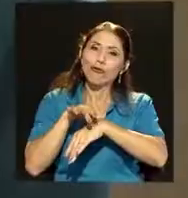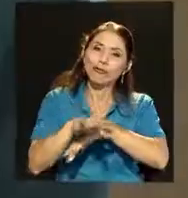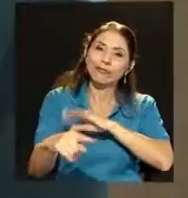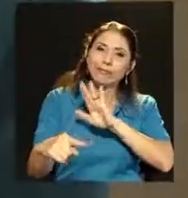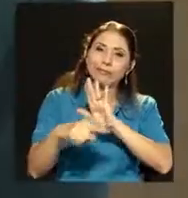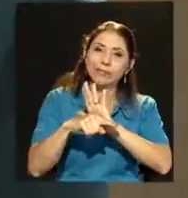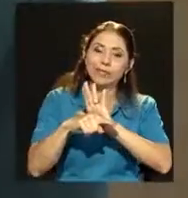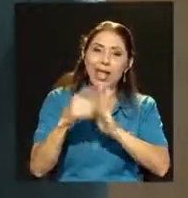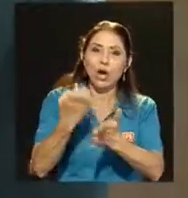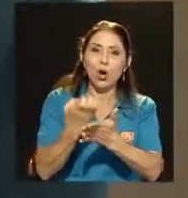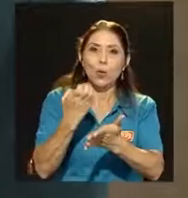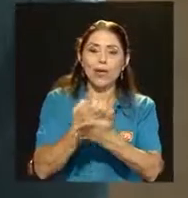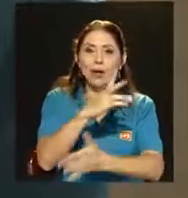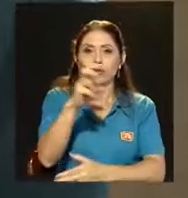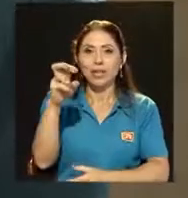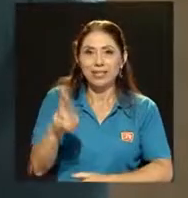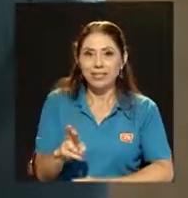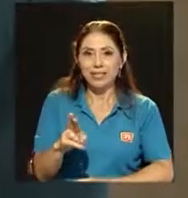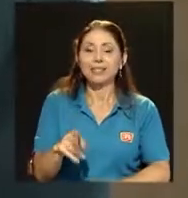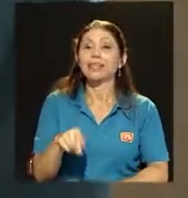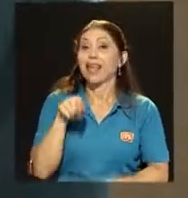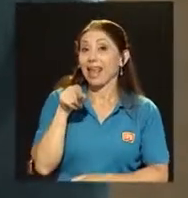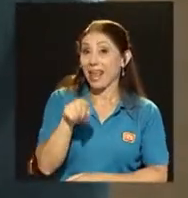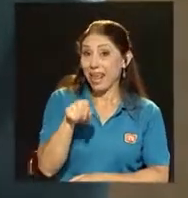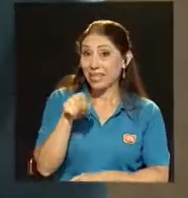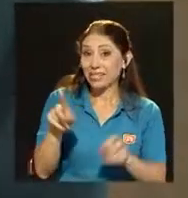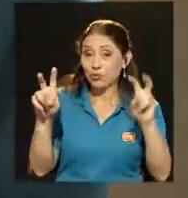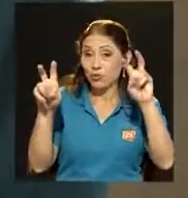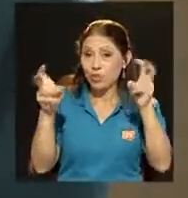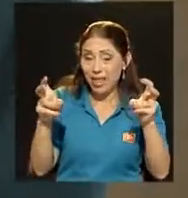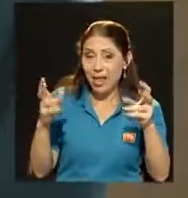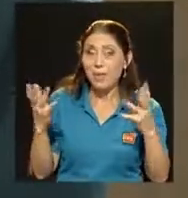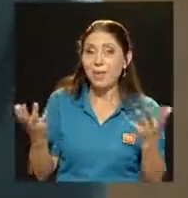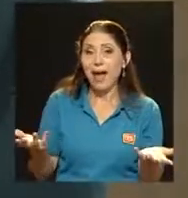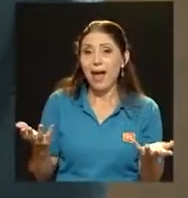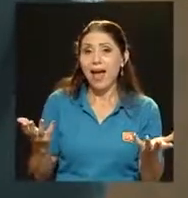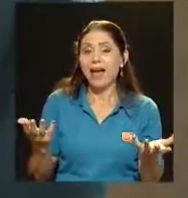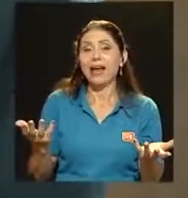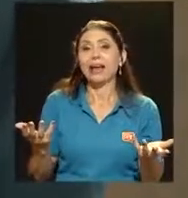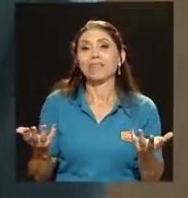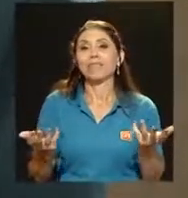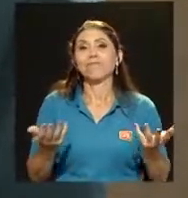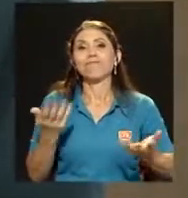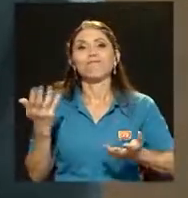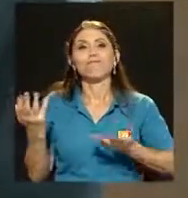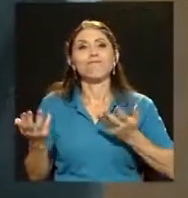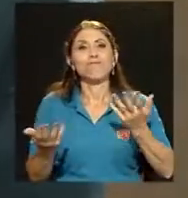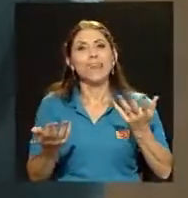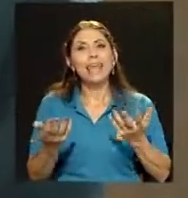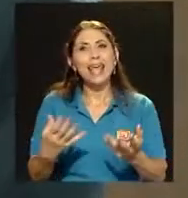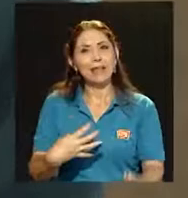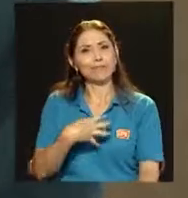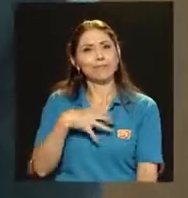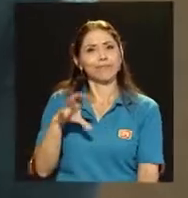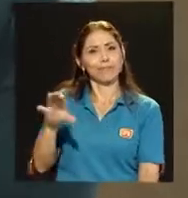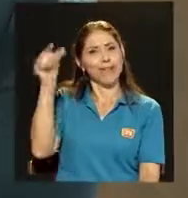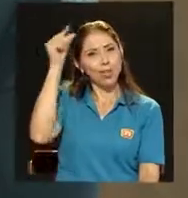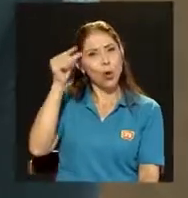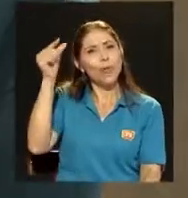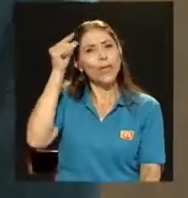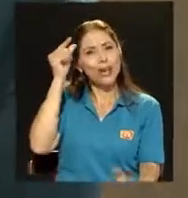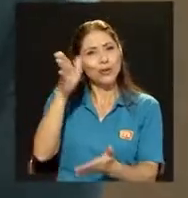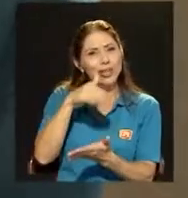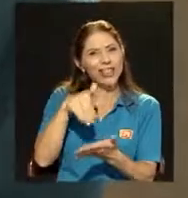Entonces, este es un tema, digamos, que podríamos decir es del gobierno central, entre